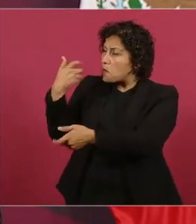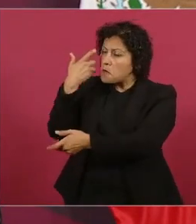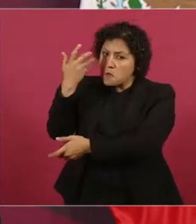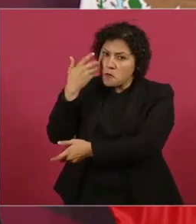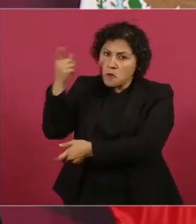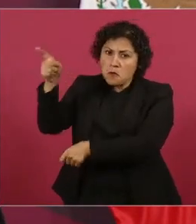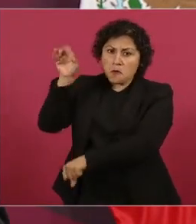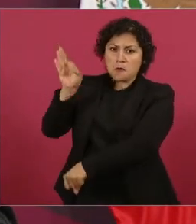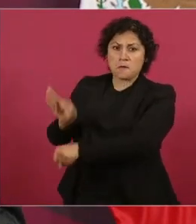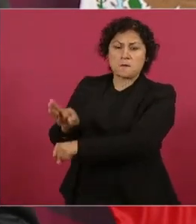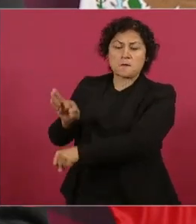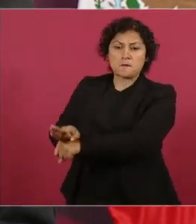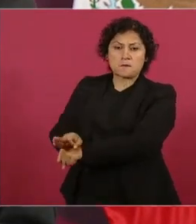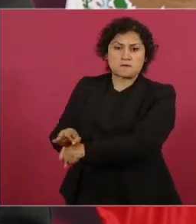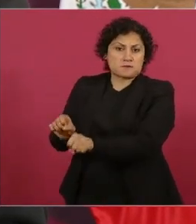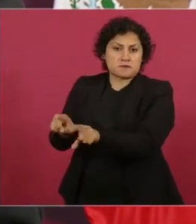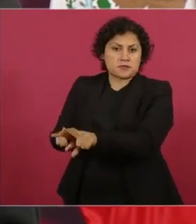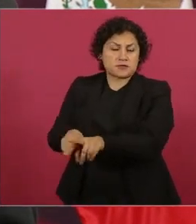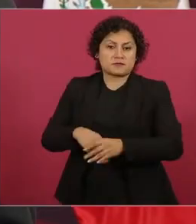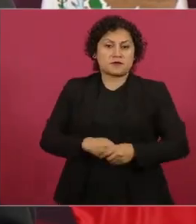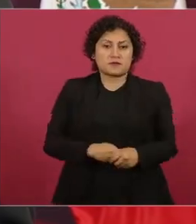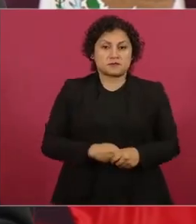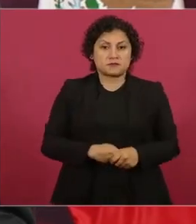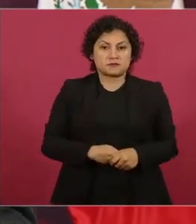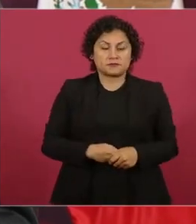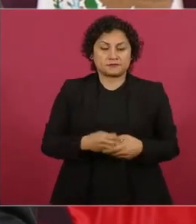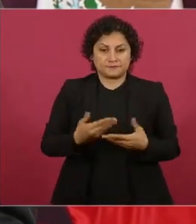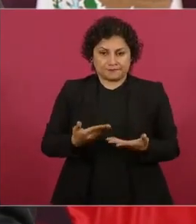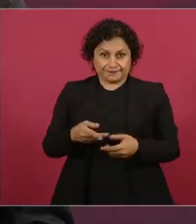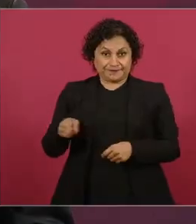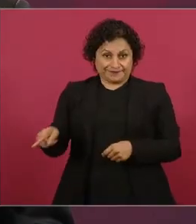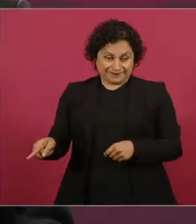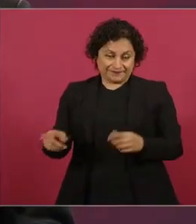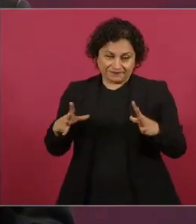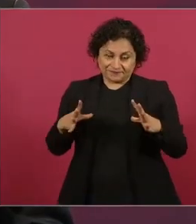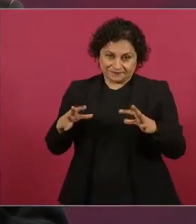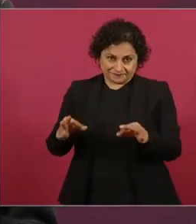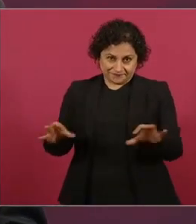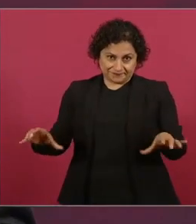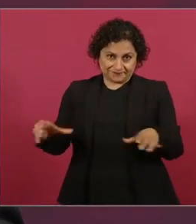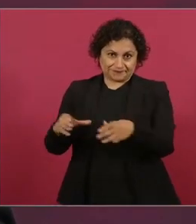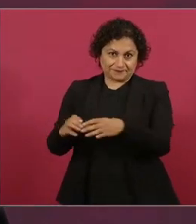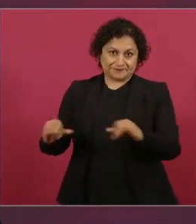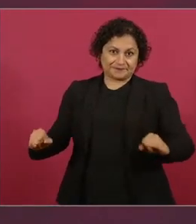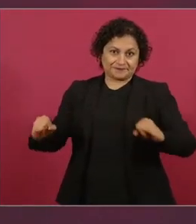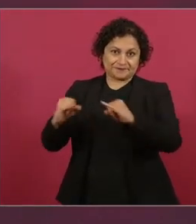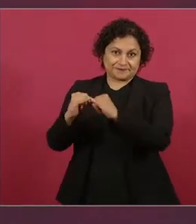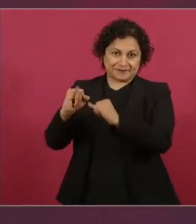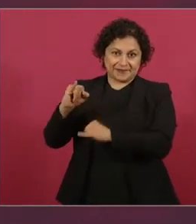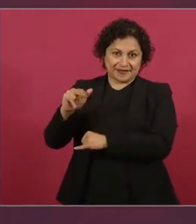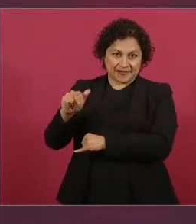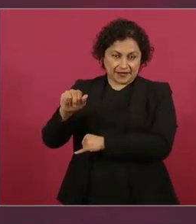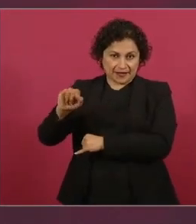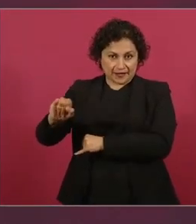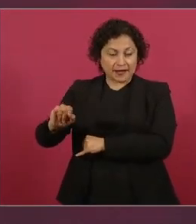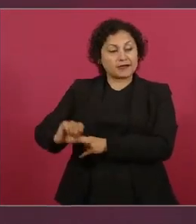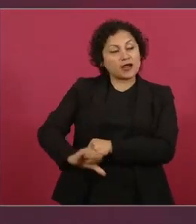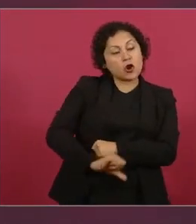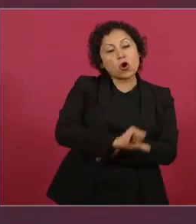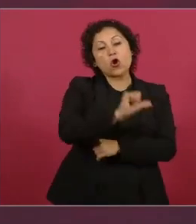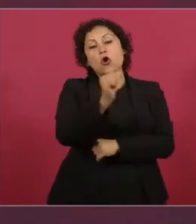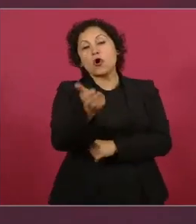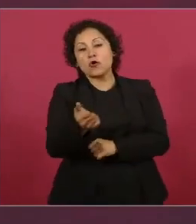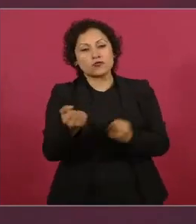Y así como este organismo, crearon otro que es